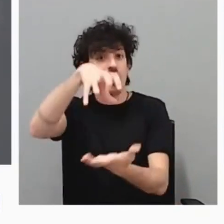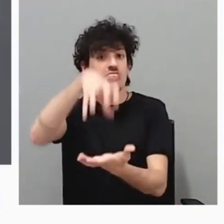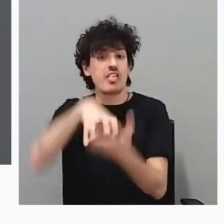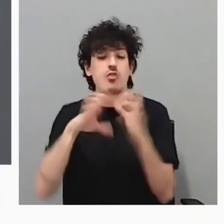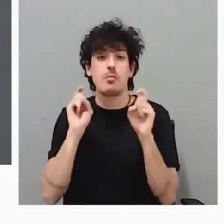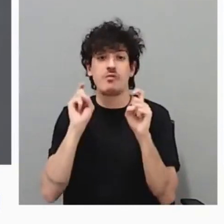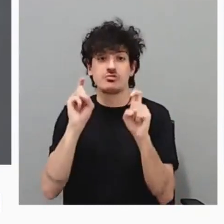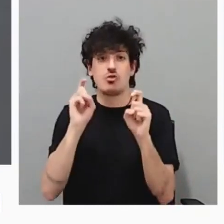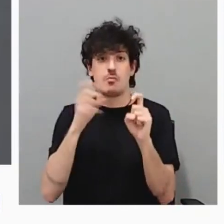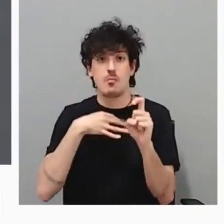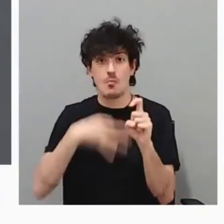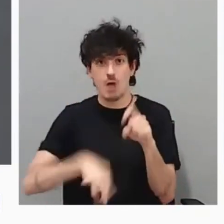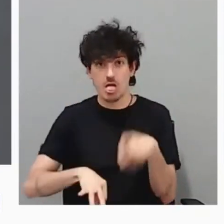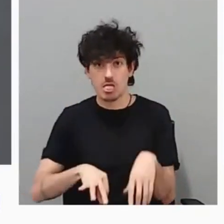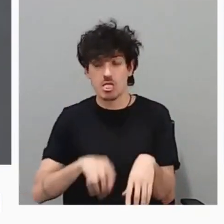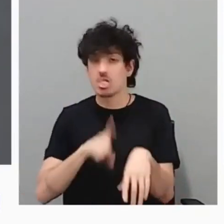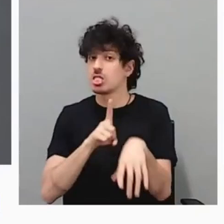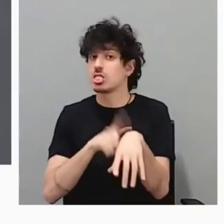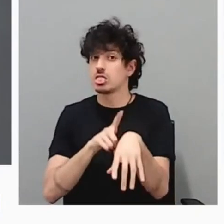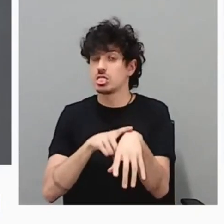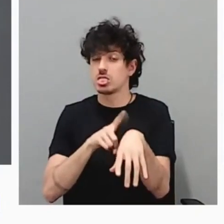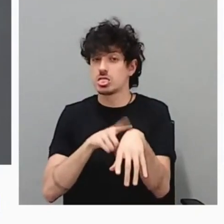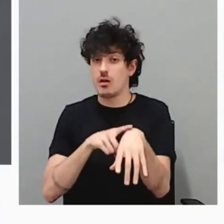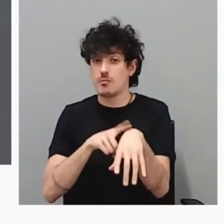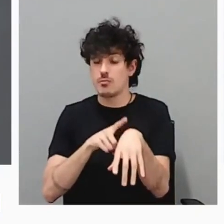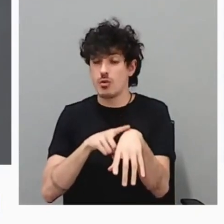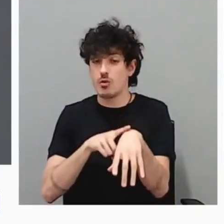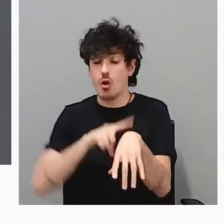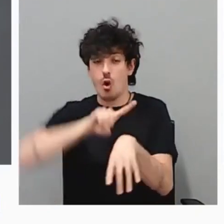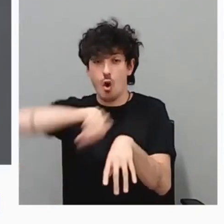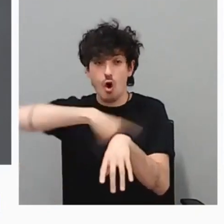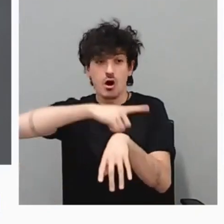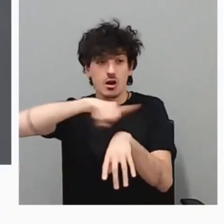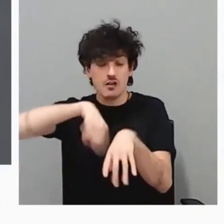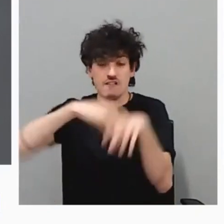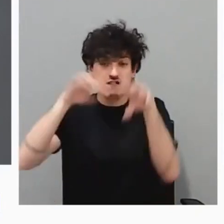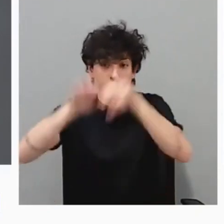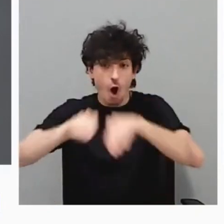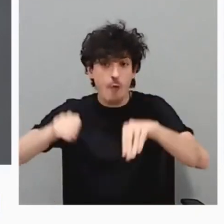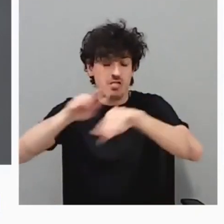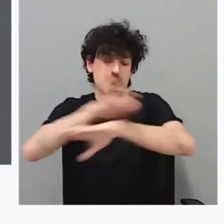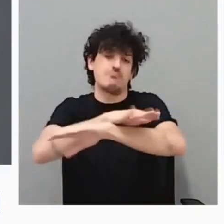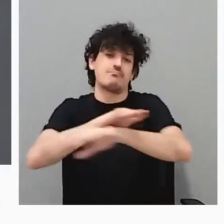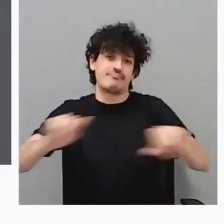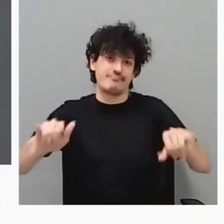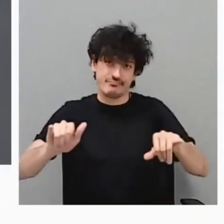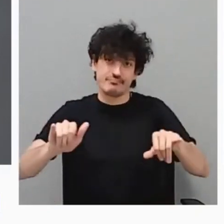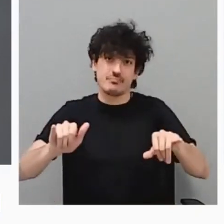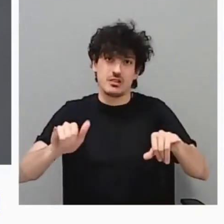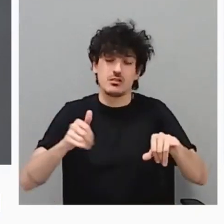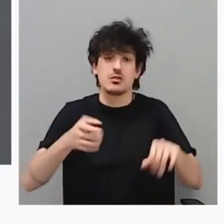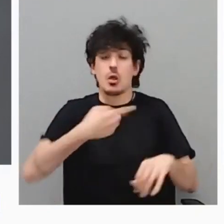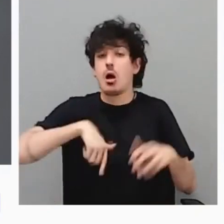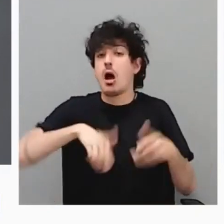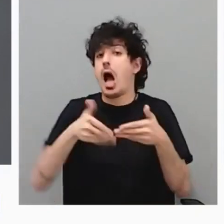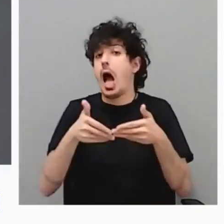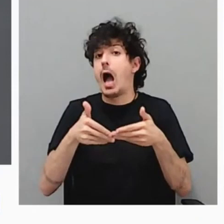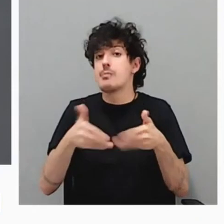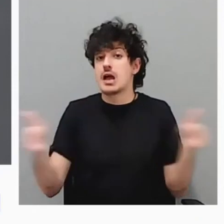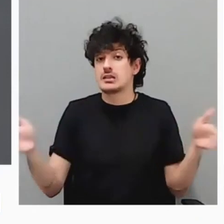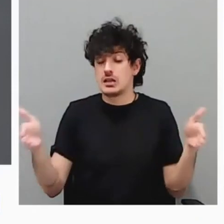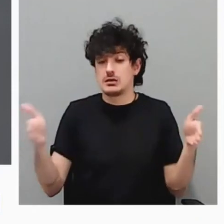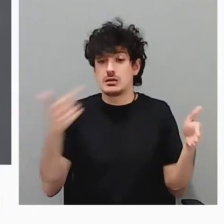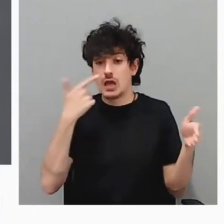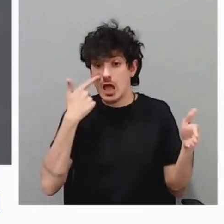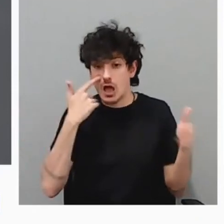validando el tiempo que los profes invierten en esto. Entonces, nosotros hemos tenido ahí una puerta abierta para llegar a los coles